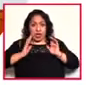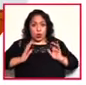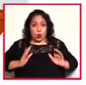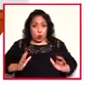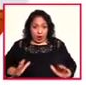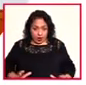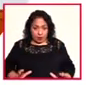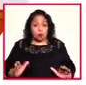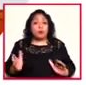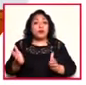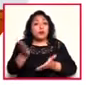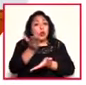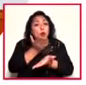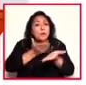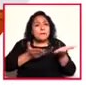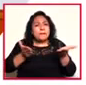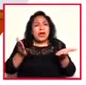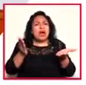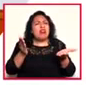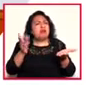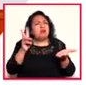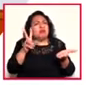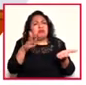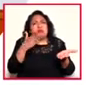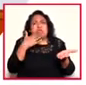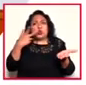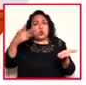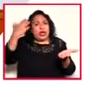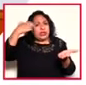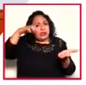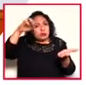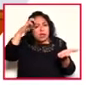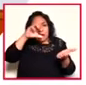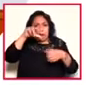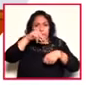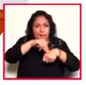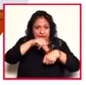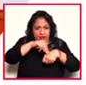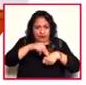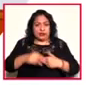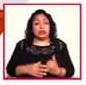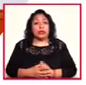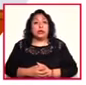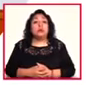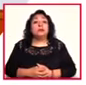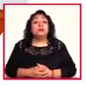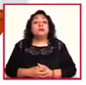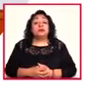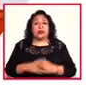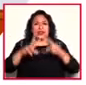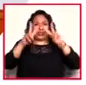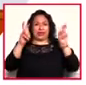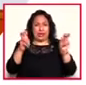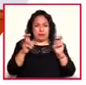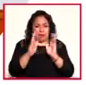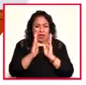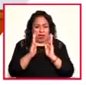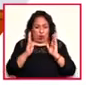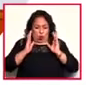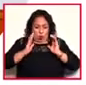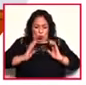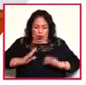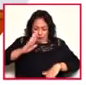nos comparte de manera muy generosa su propia experiencia en la medicina. Más allá del cuerpo es otra joya